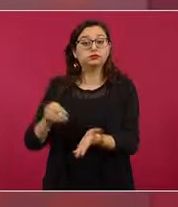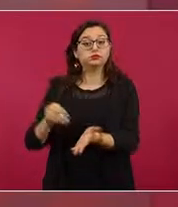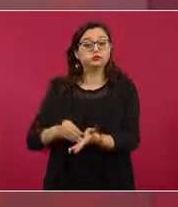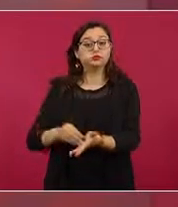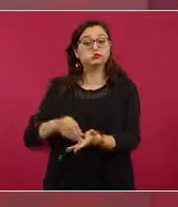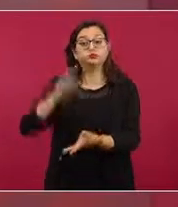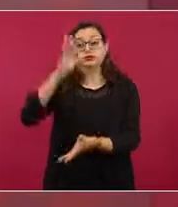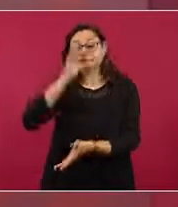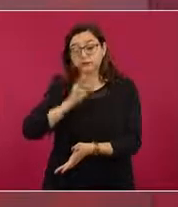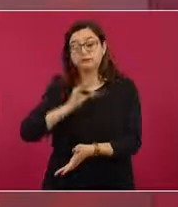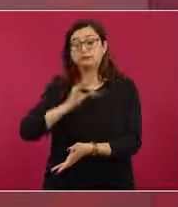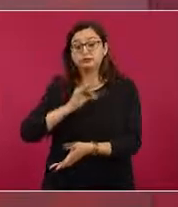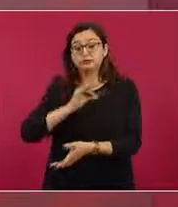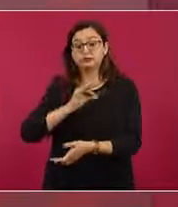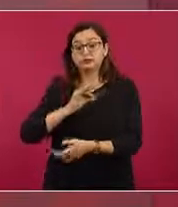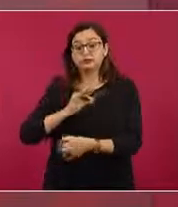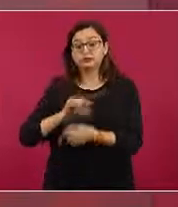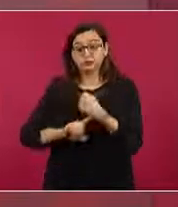nueva variante.